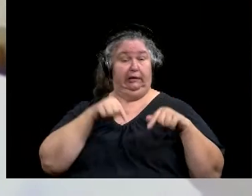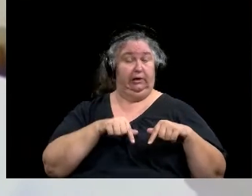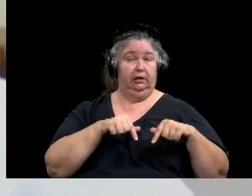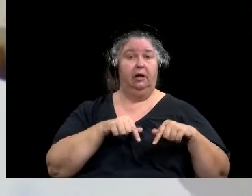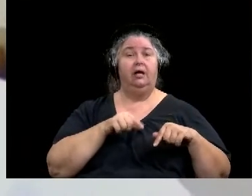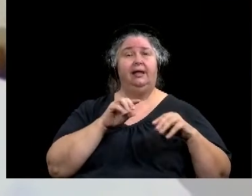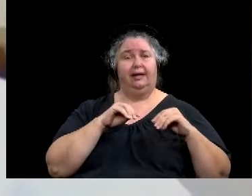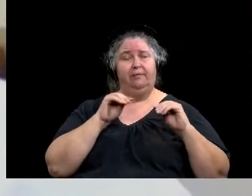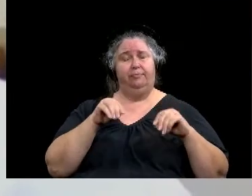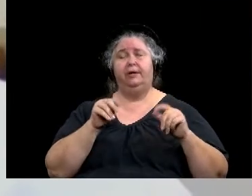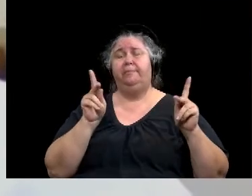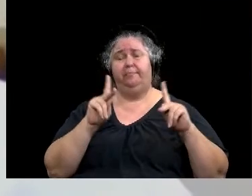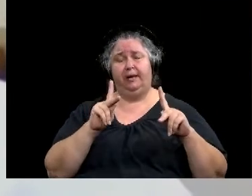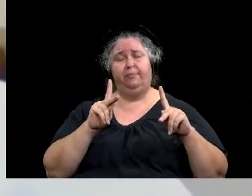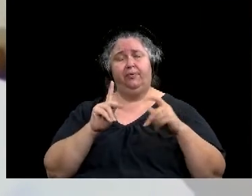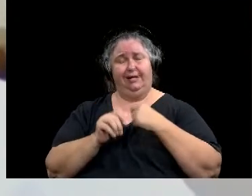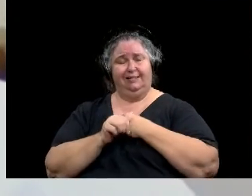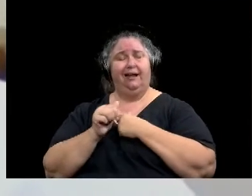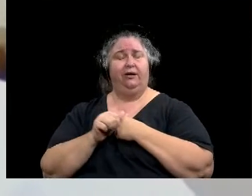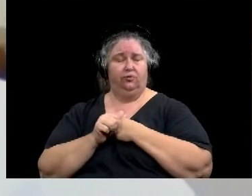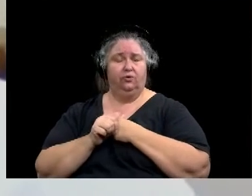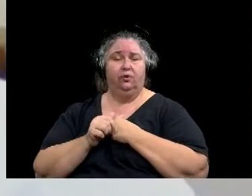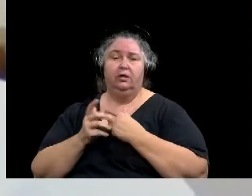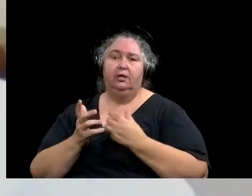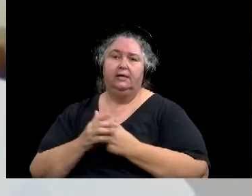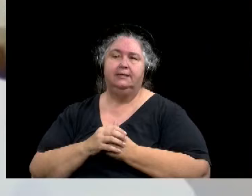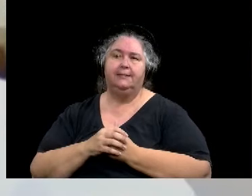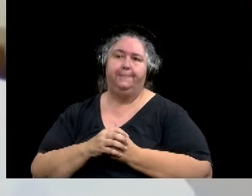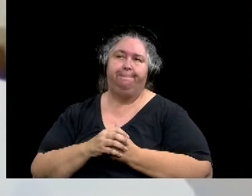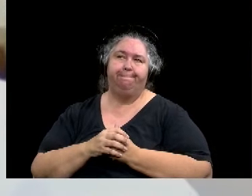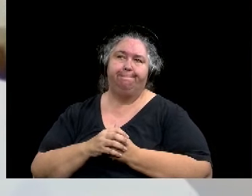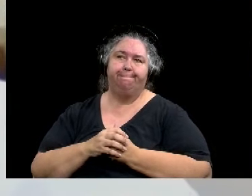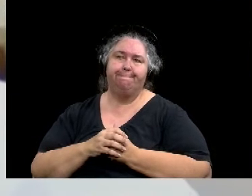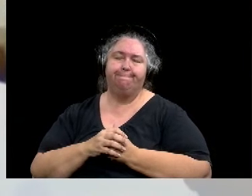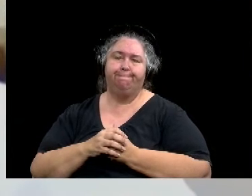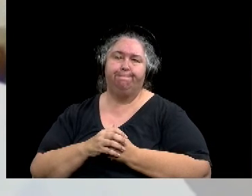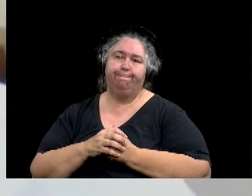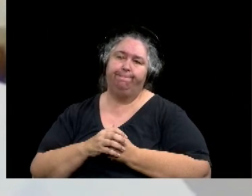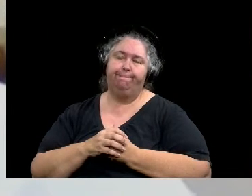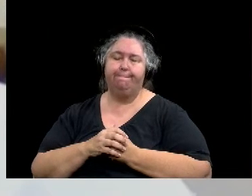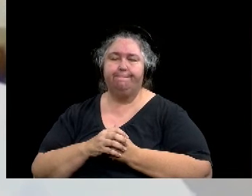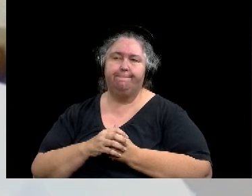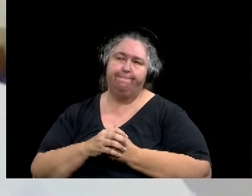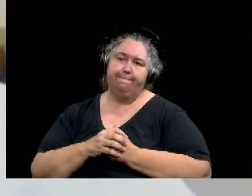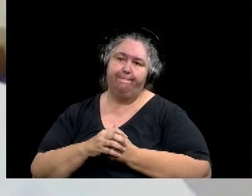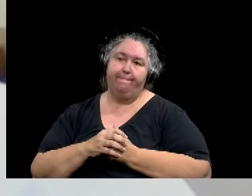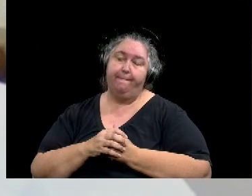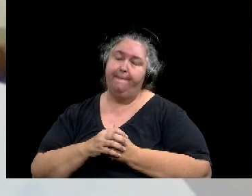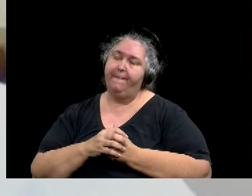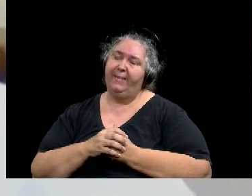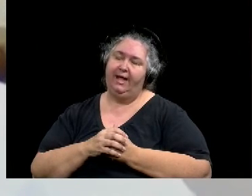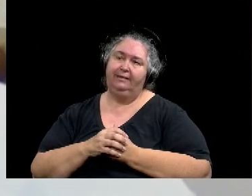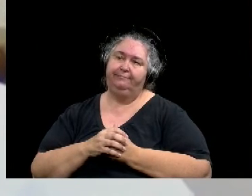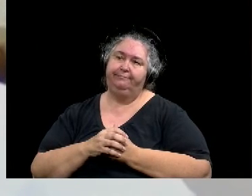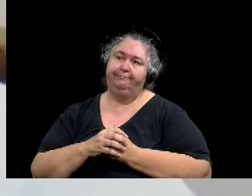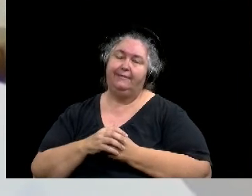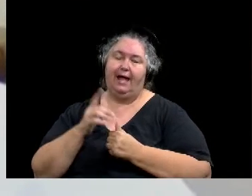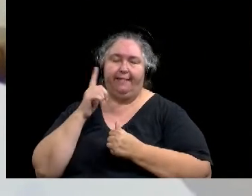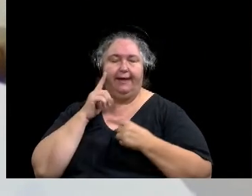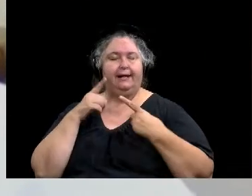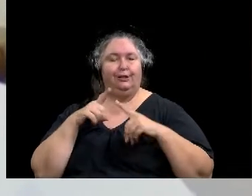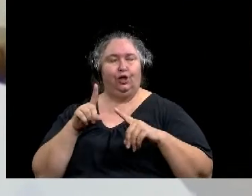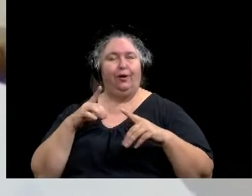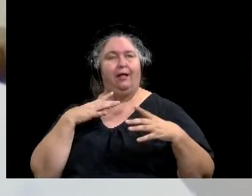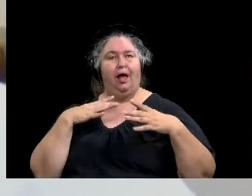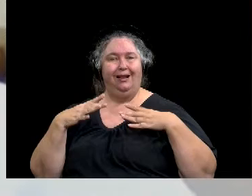es el drama esta individuo está a riesgo sino la demás comunidades está a riesgo así es